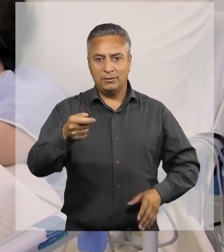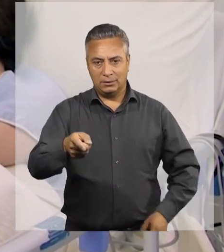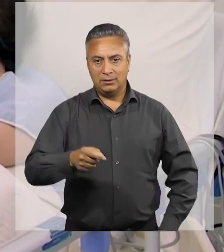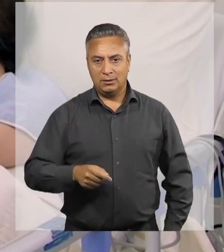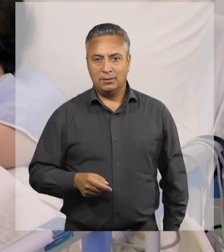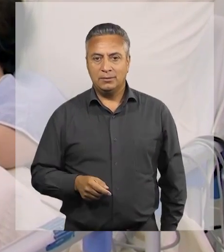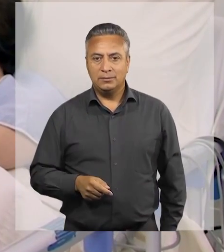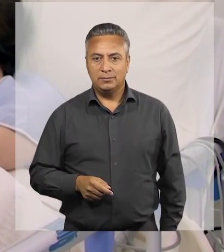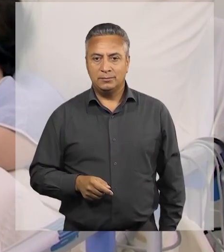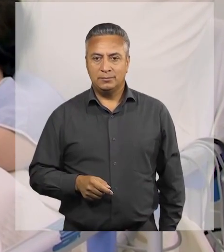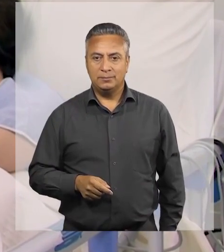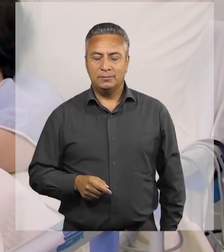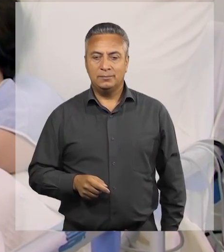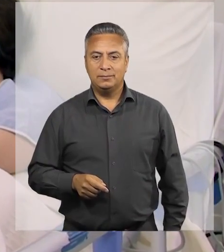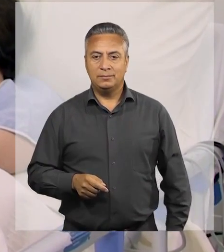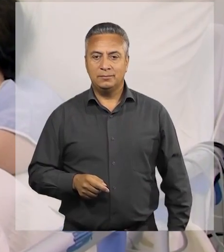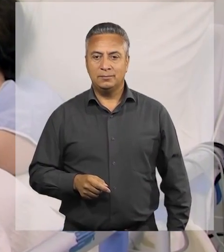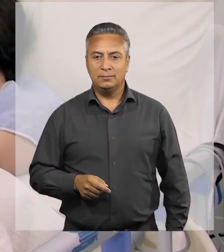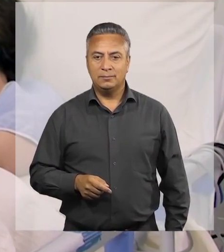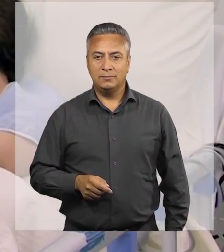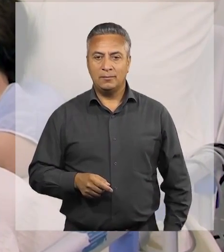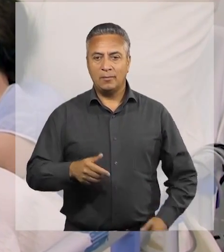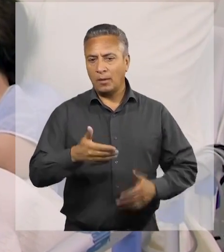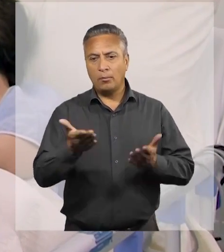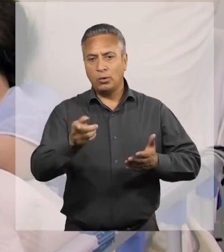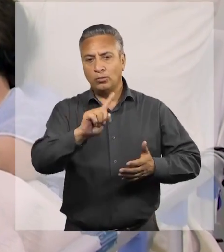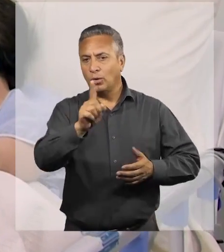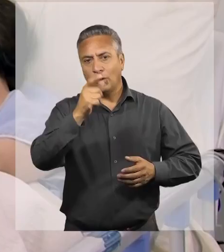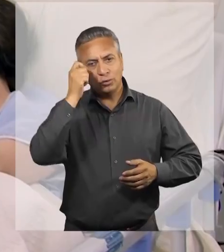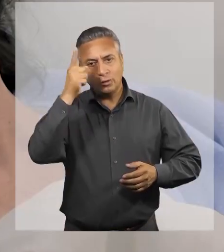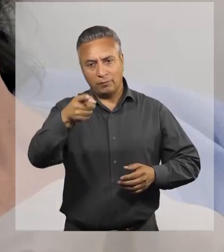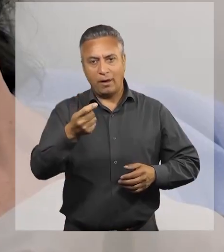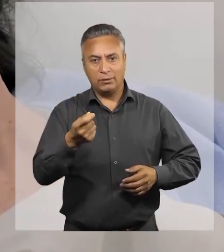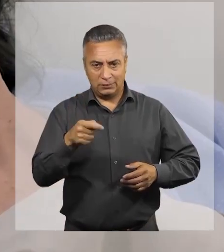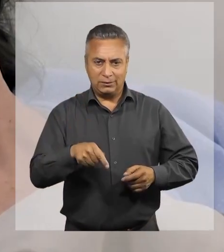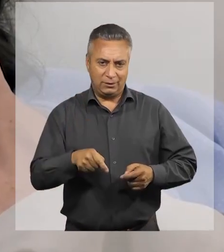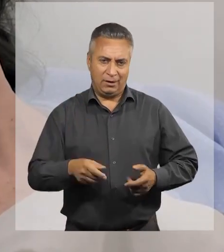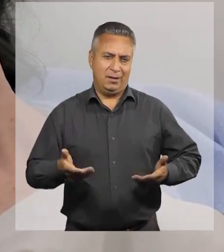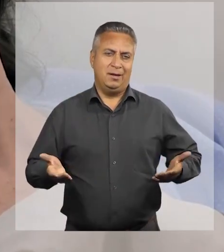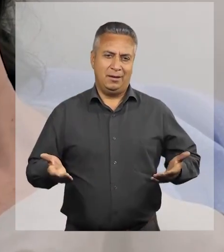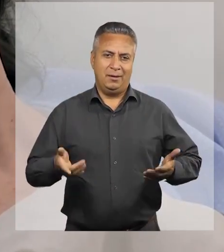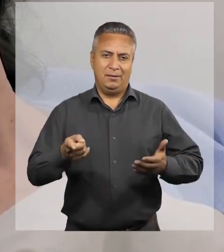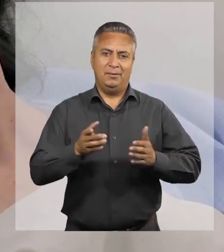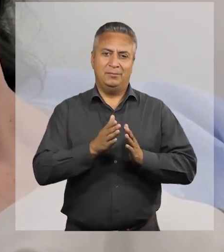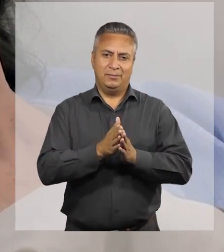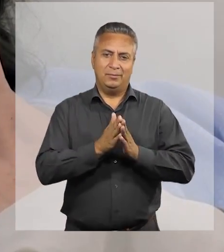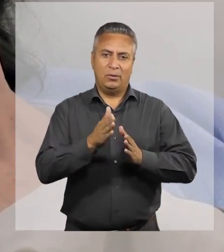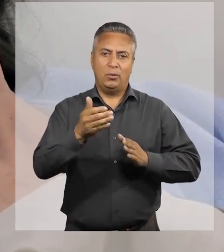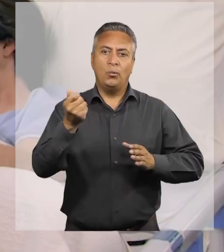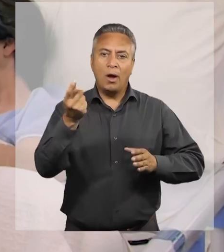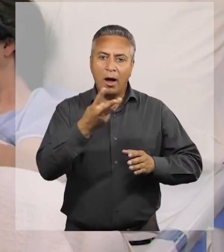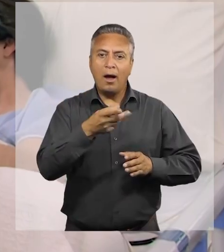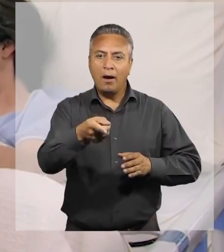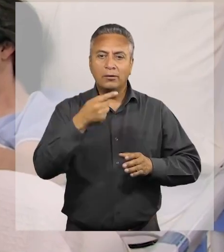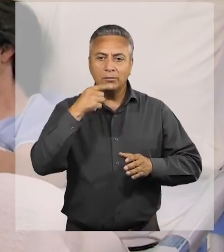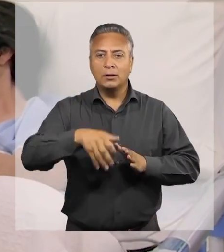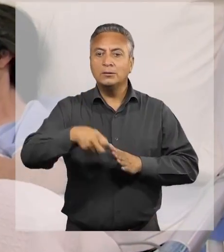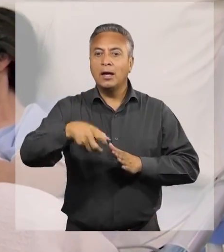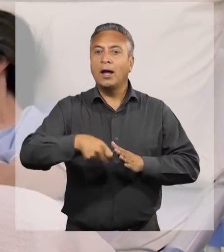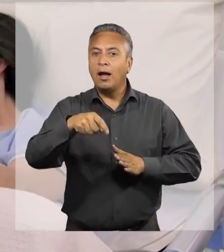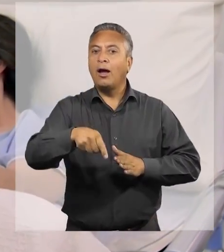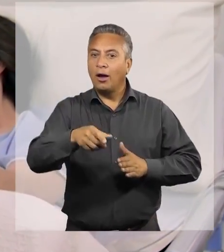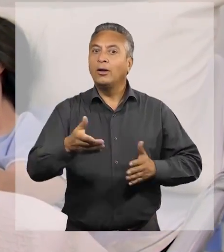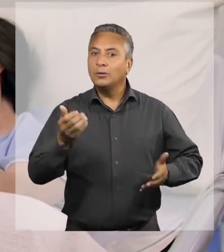billetera. ¿Ah? La billetera. Como si no supiera cuál es la billetera. ¿Cuántas veces